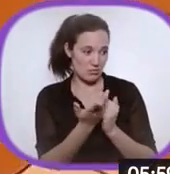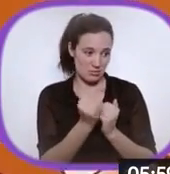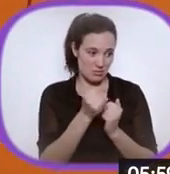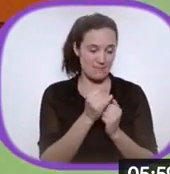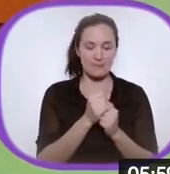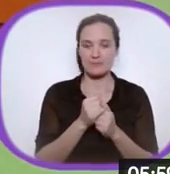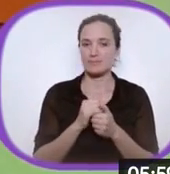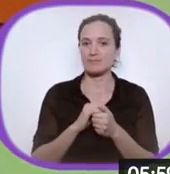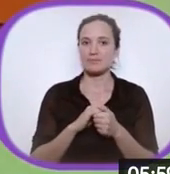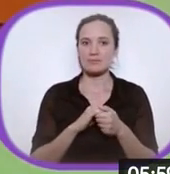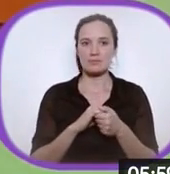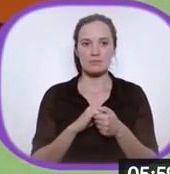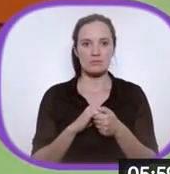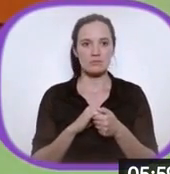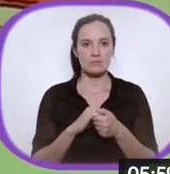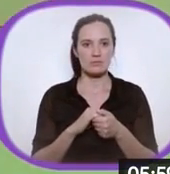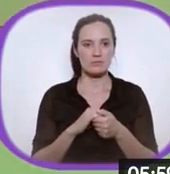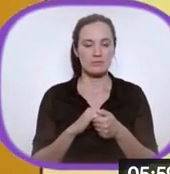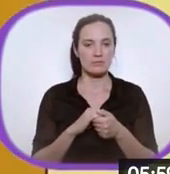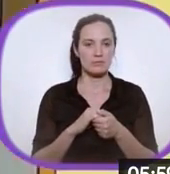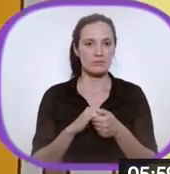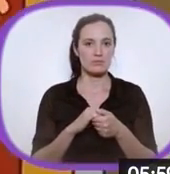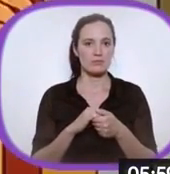Está exhausta.